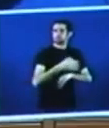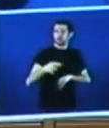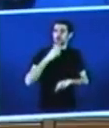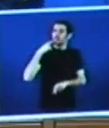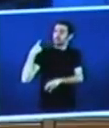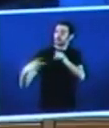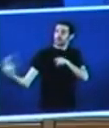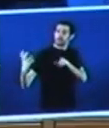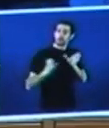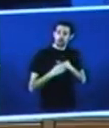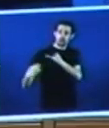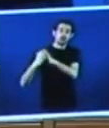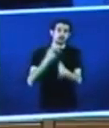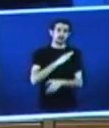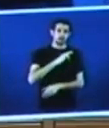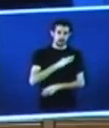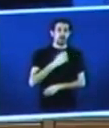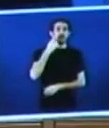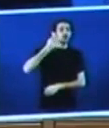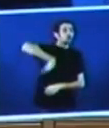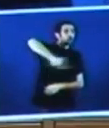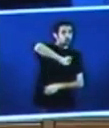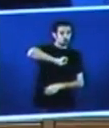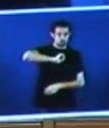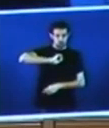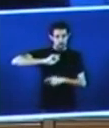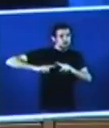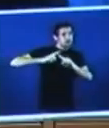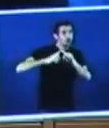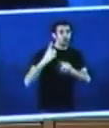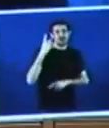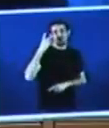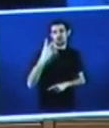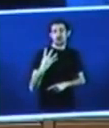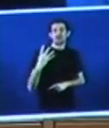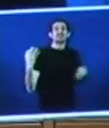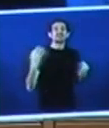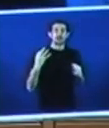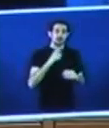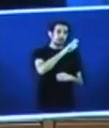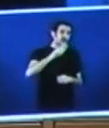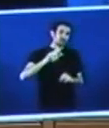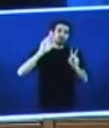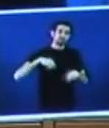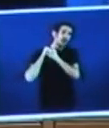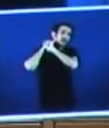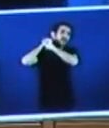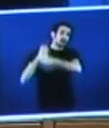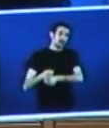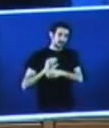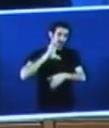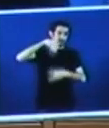distinción. Señoría, multiplicamos por 4 el número de dependientes atendidos en la comunidad